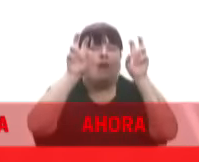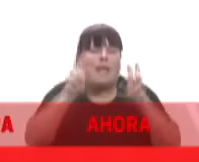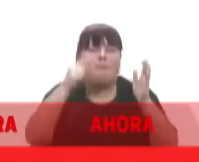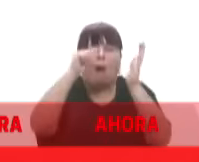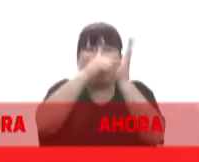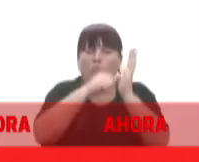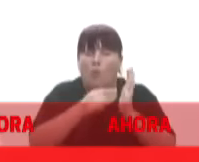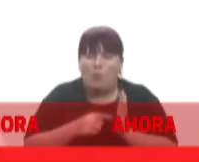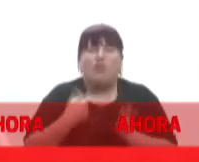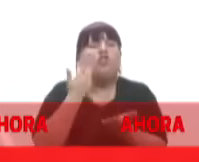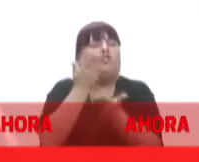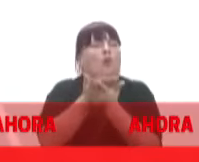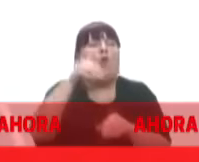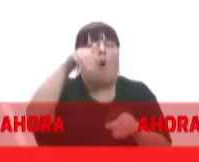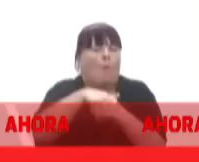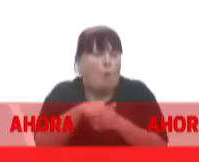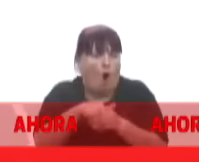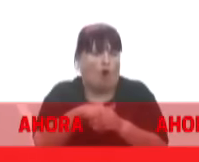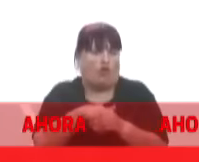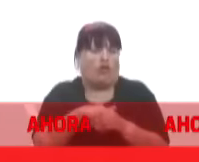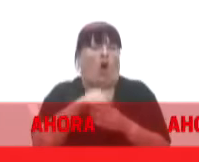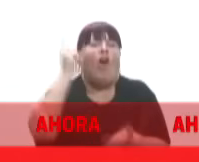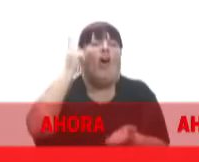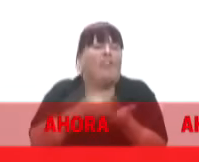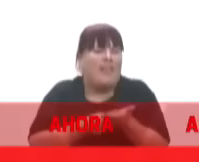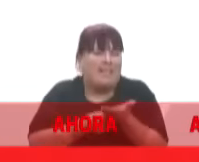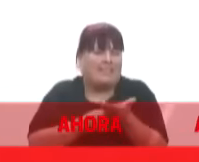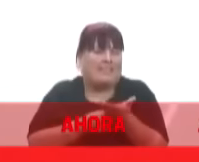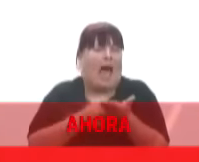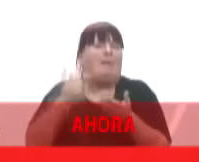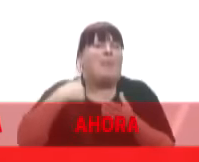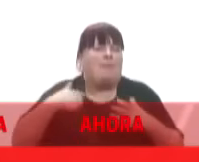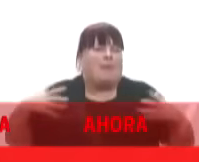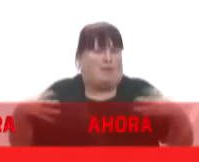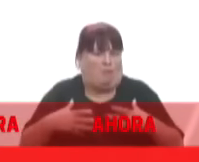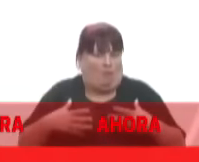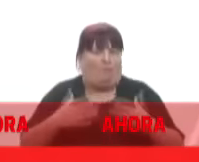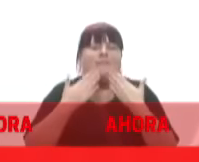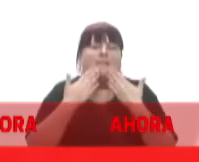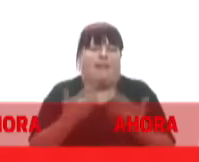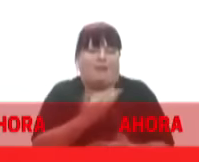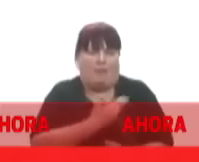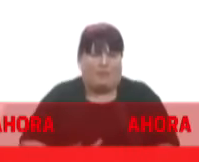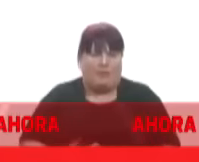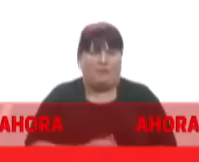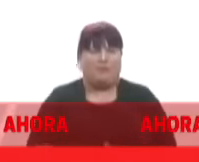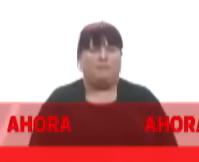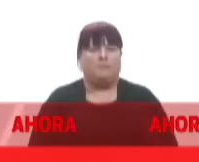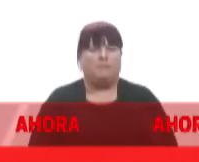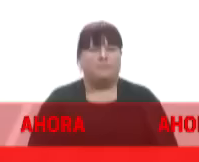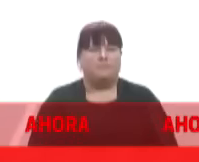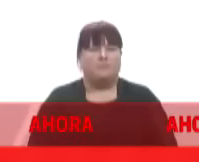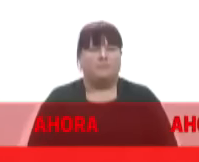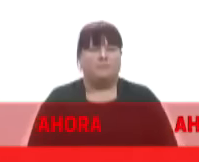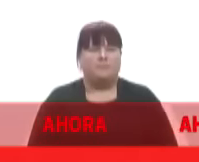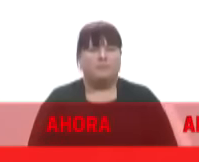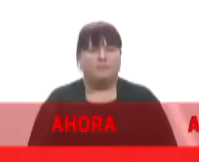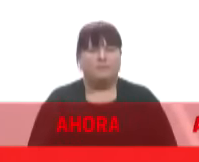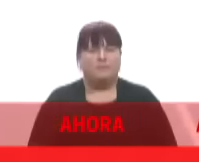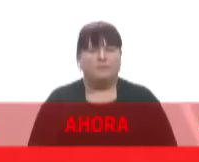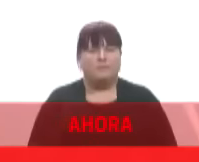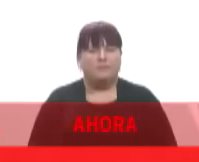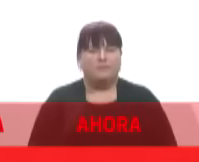y solicito que se vote el dictamen de mi bancada. Gracias, presidente. Wow. No, es tremendo lo que acaba